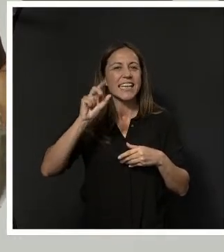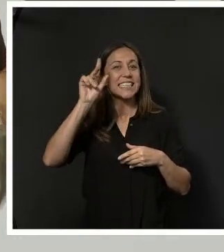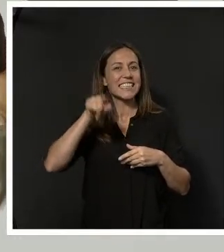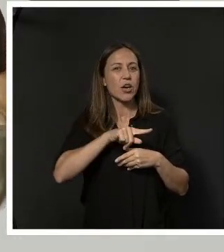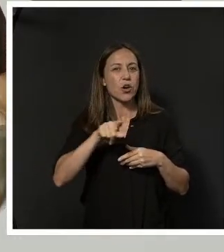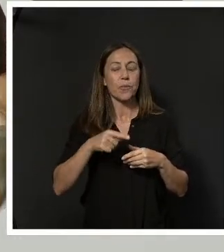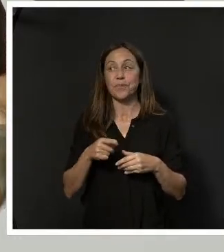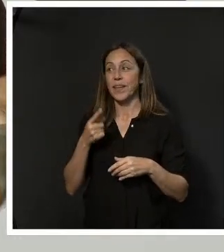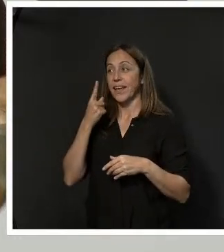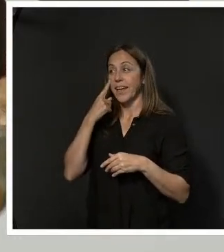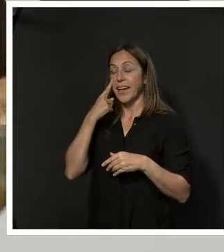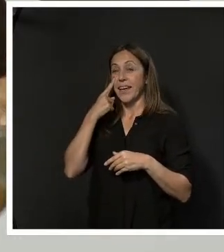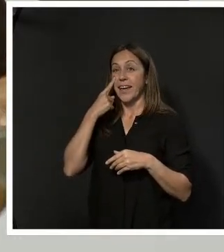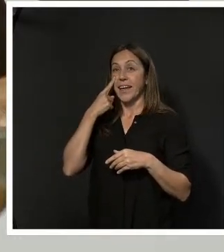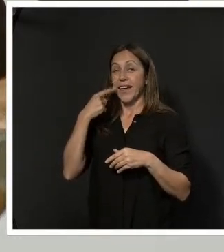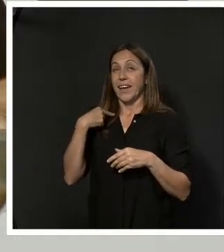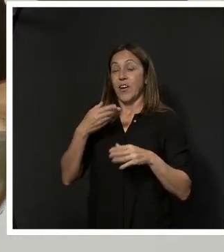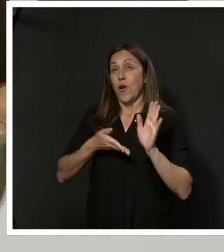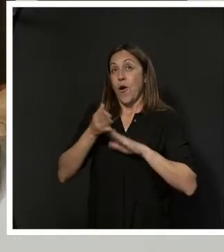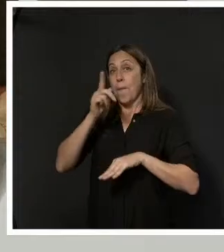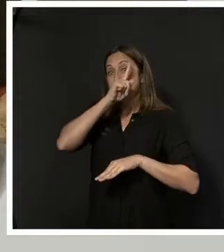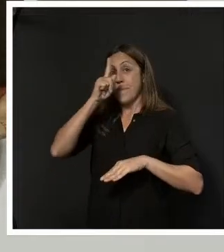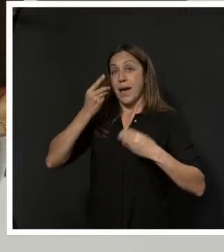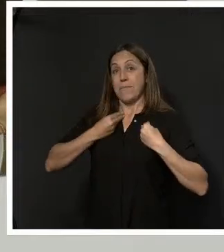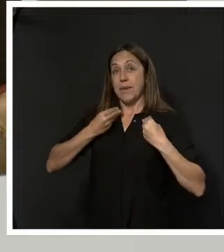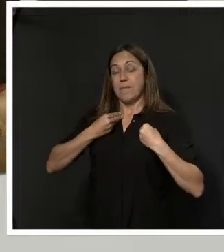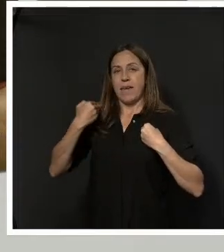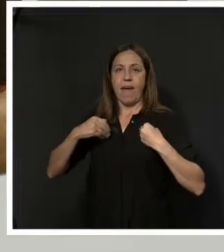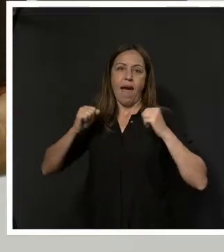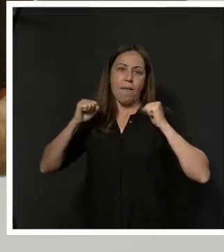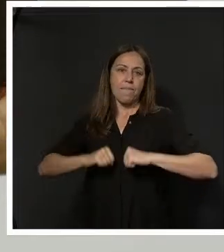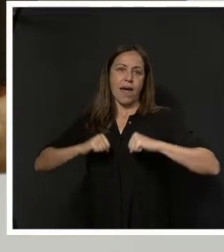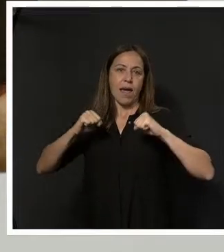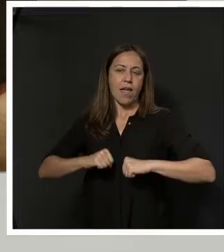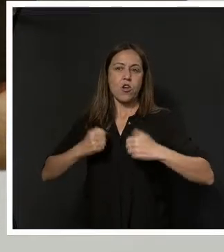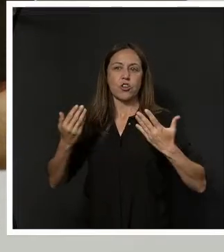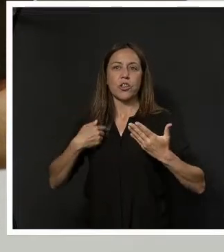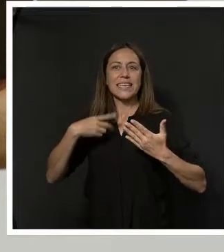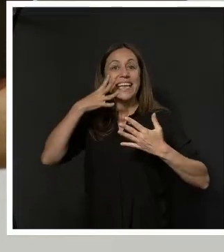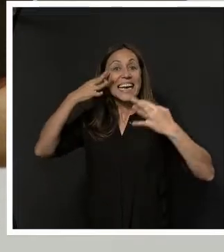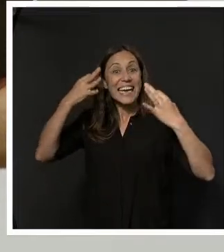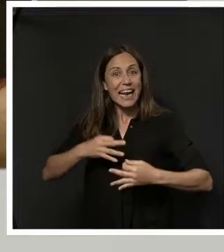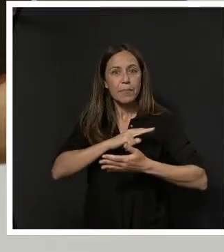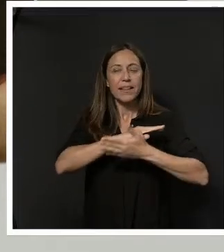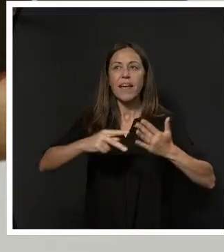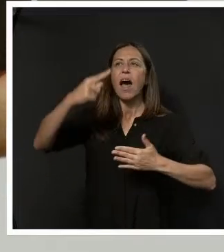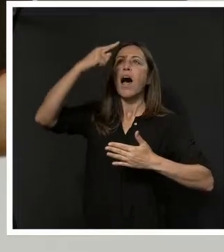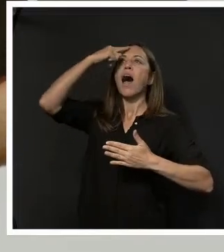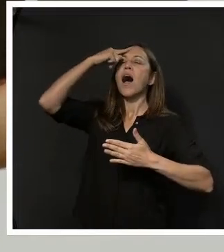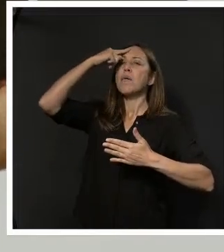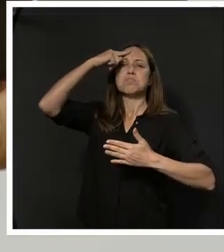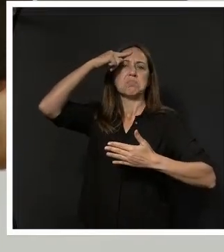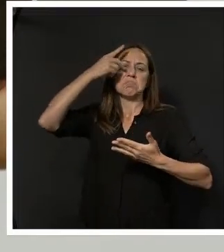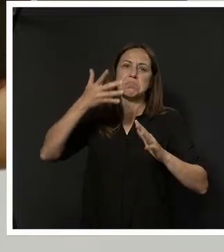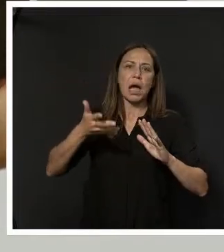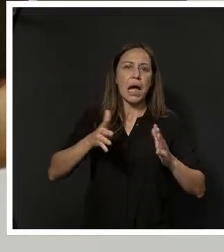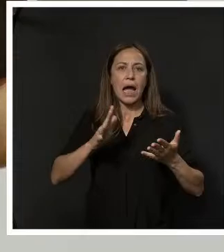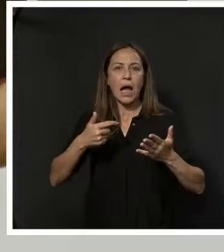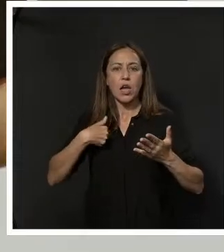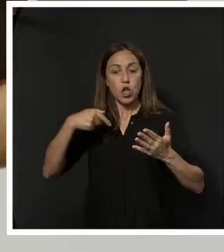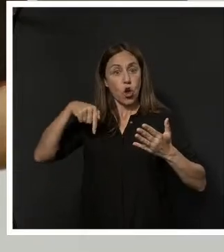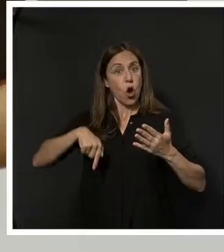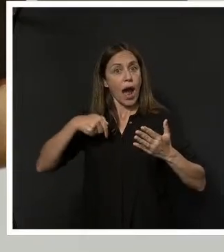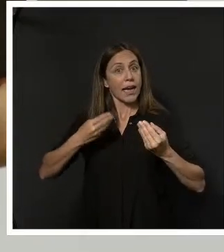collar muy claro o de marchar a vivir a Madrid por ejemplo que yo me sea tan mayor que realmente no tenían muy tan morriña o sea creo que viven tanto tiempo aquí